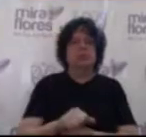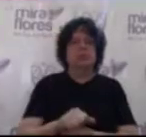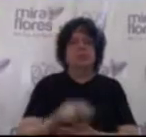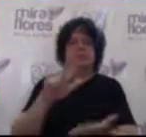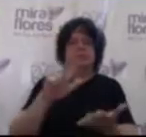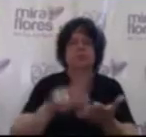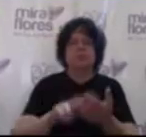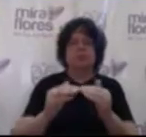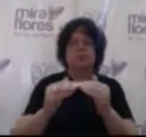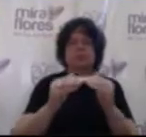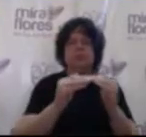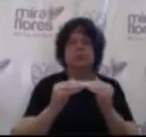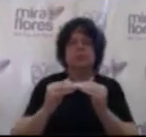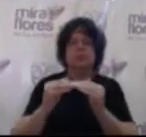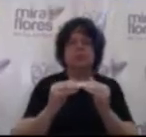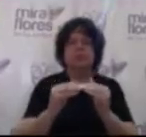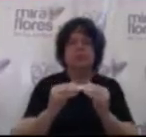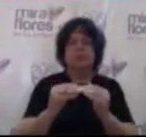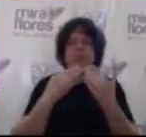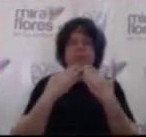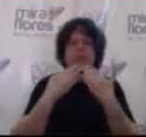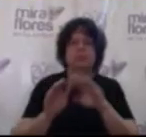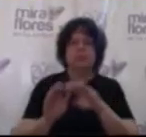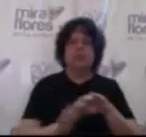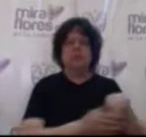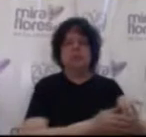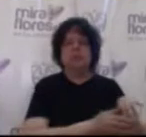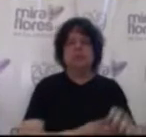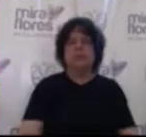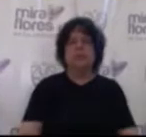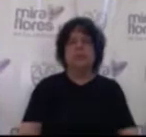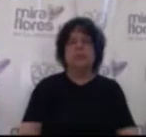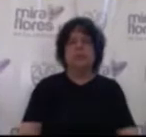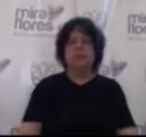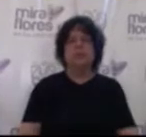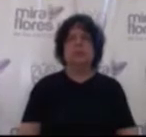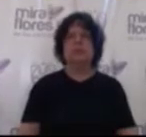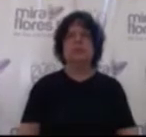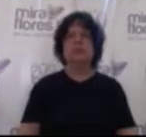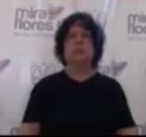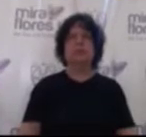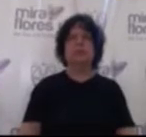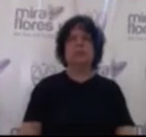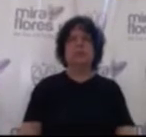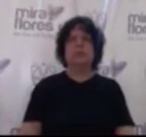se aprueba por unanimidad de votos. Muchas gracias. Siguiente punto, por favor.